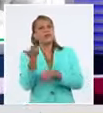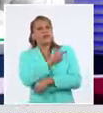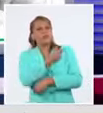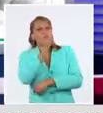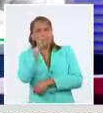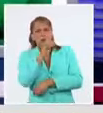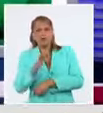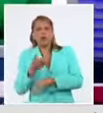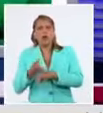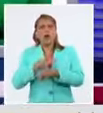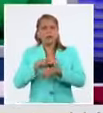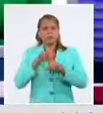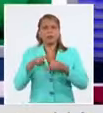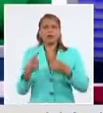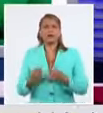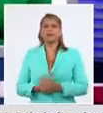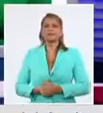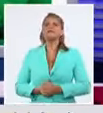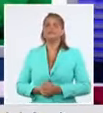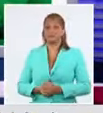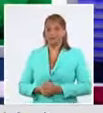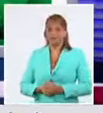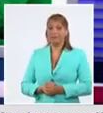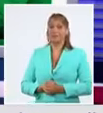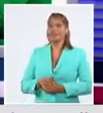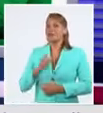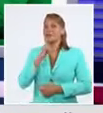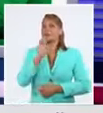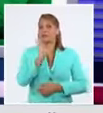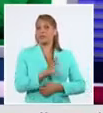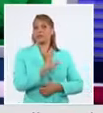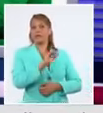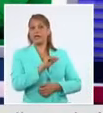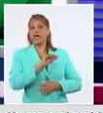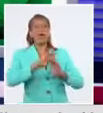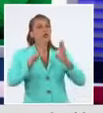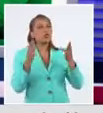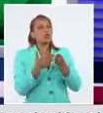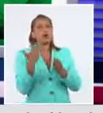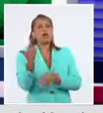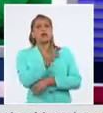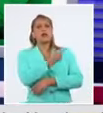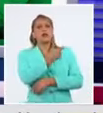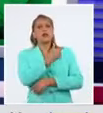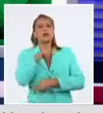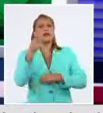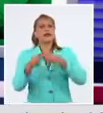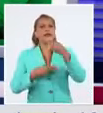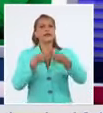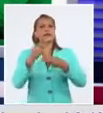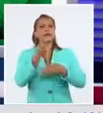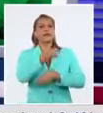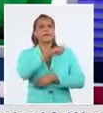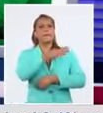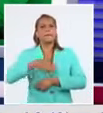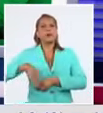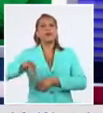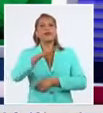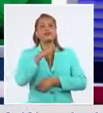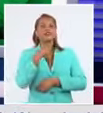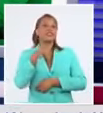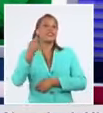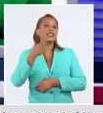antes? Como tú bien decías, aquí todas las intervenciones que se ejecutan en la población llevan